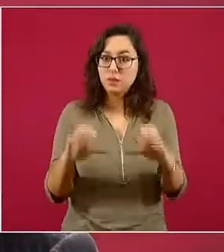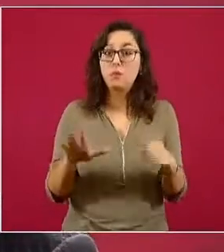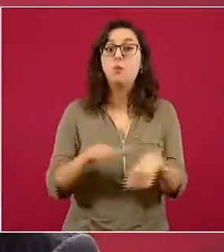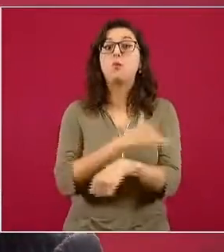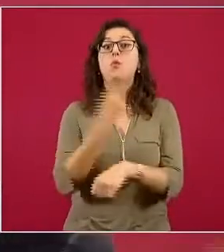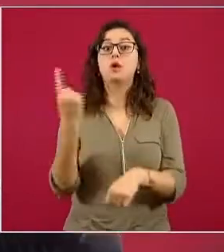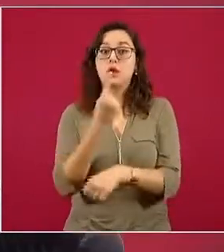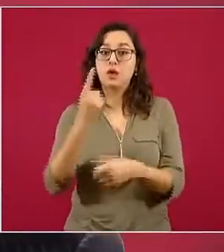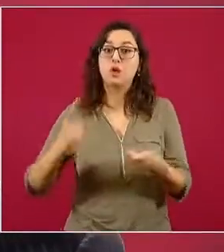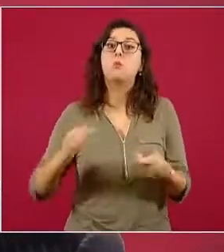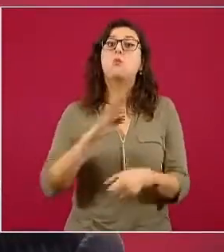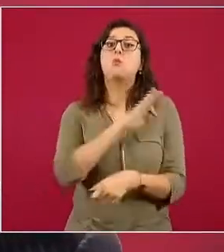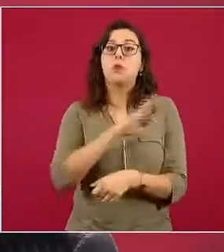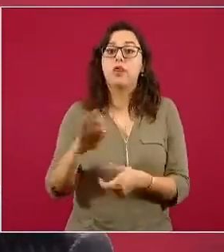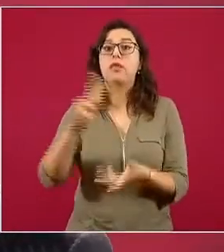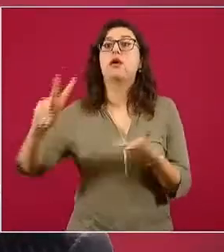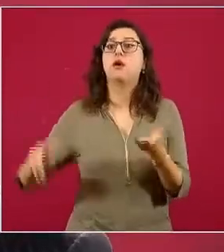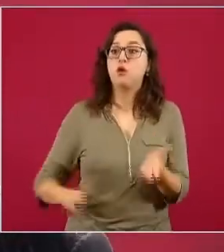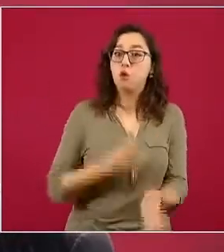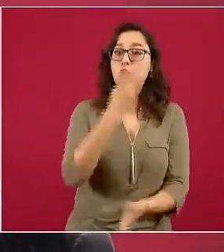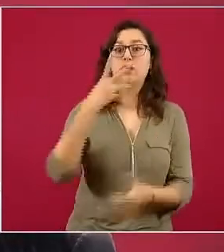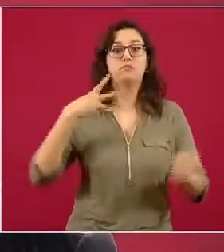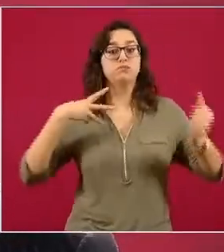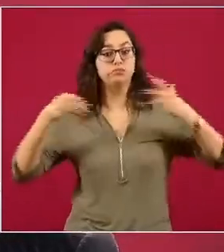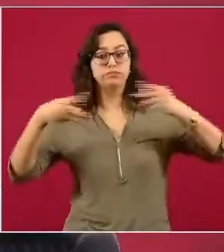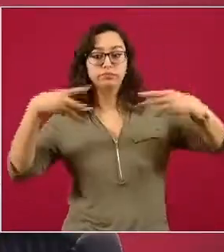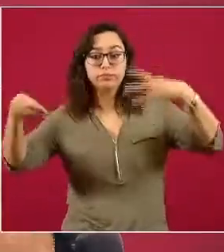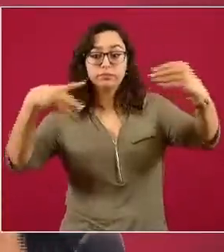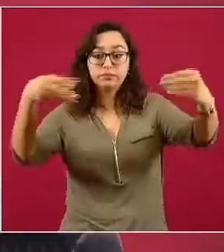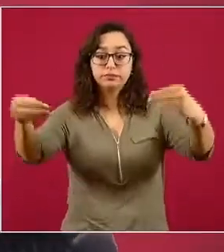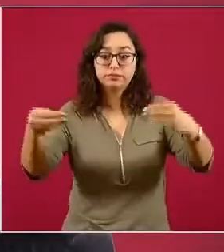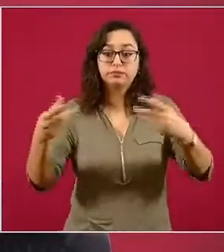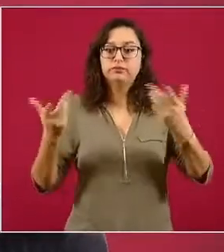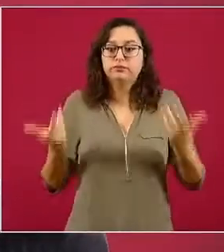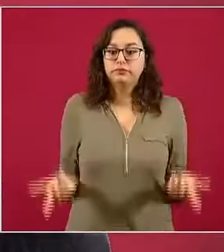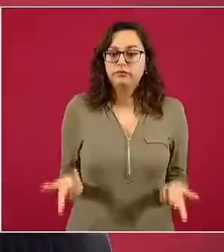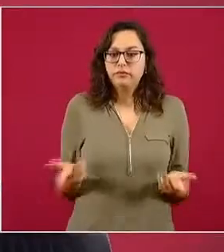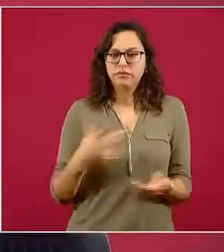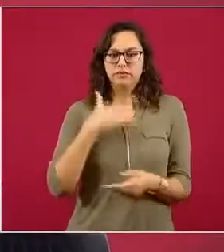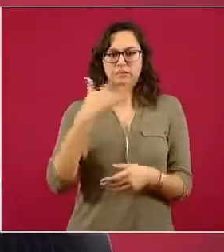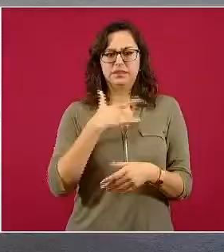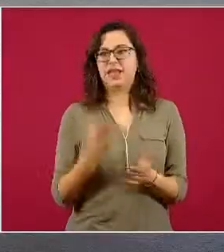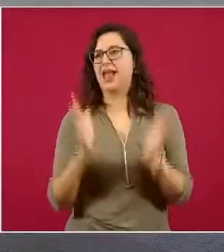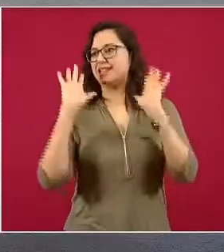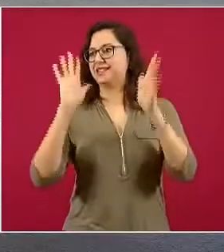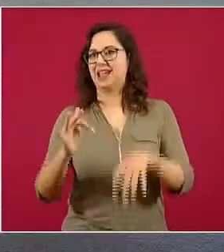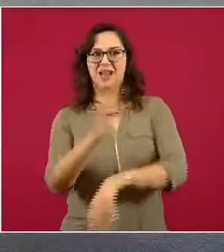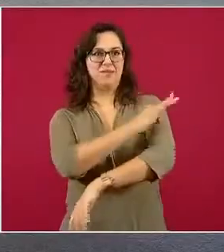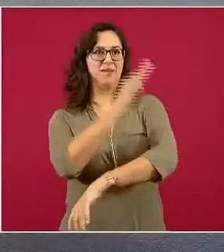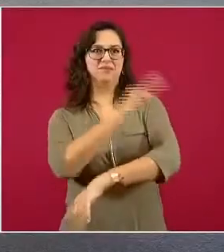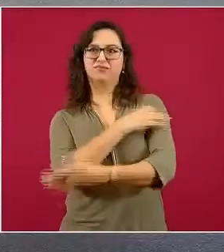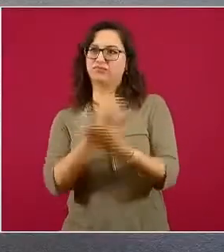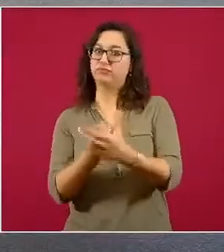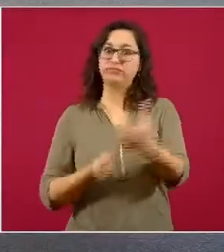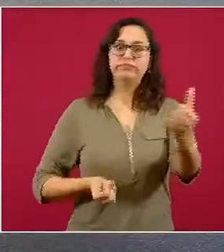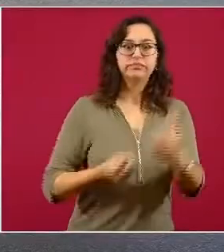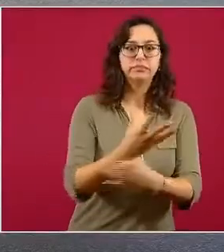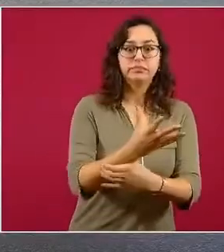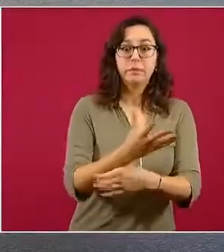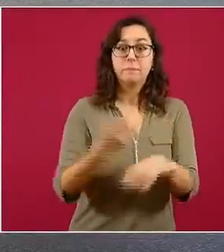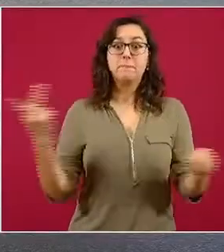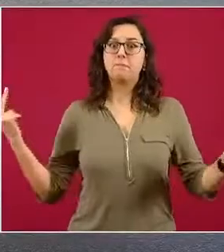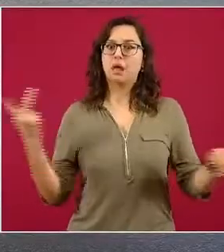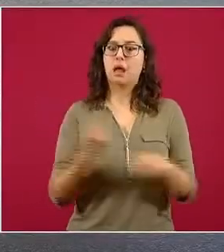si liberamos demasiado rápido la actividad social, vamos a tener indudablemente repuntes incalculables en